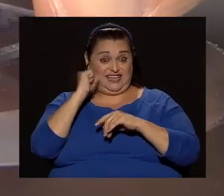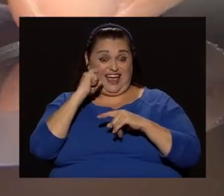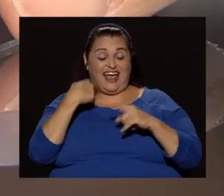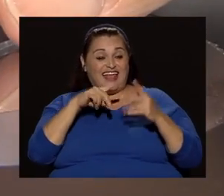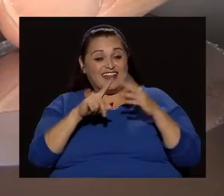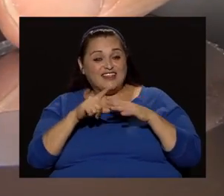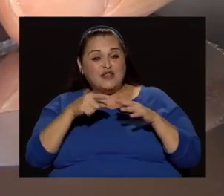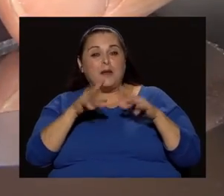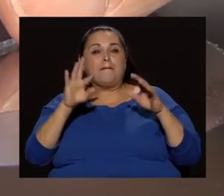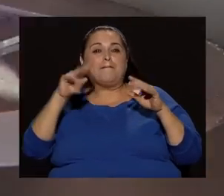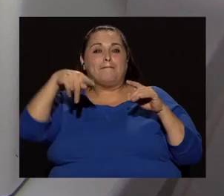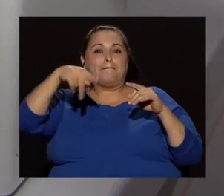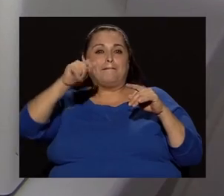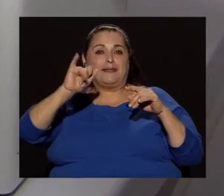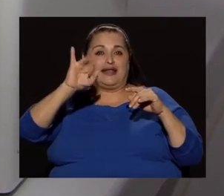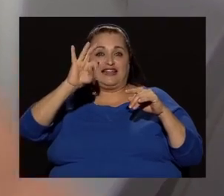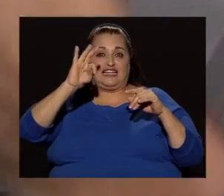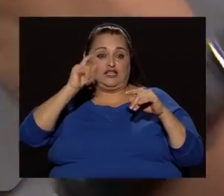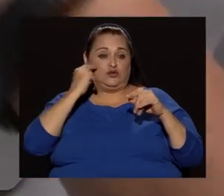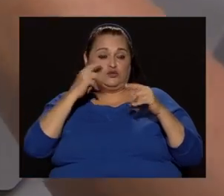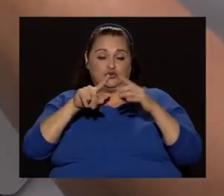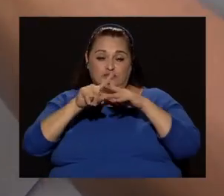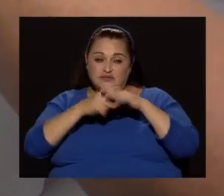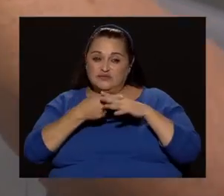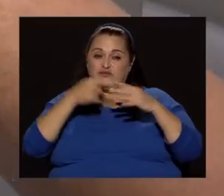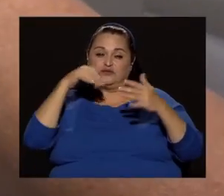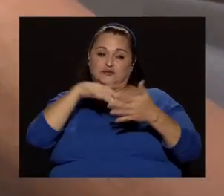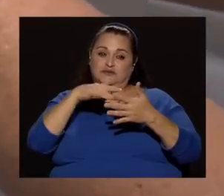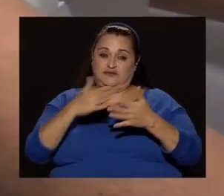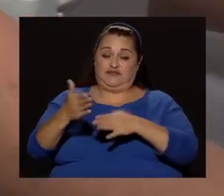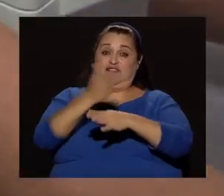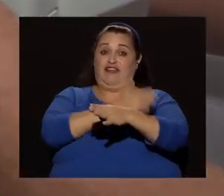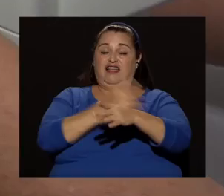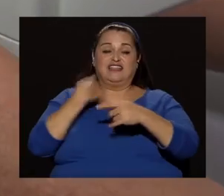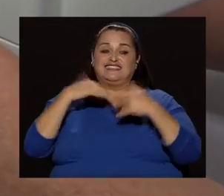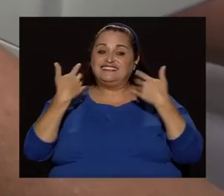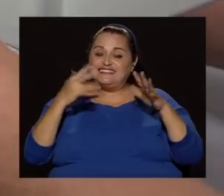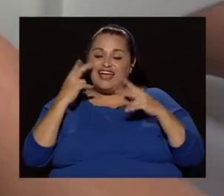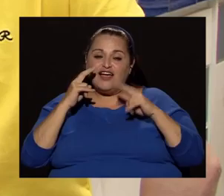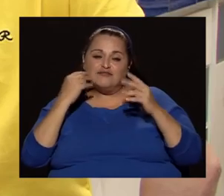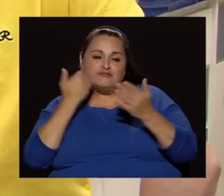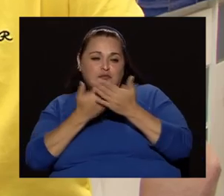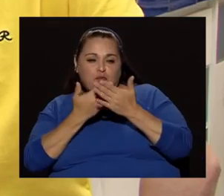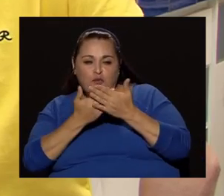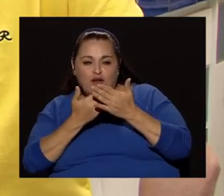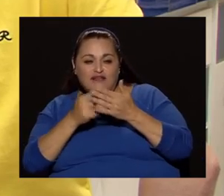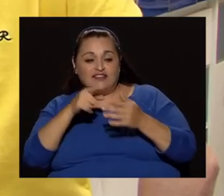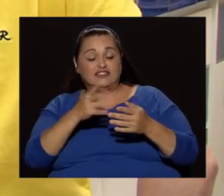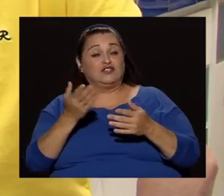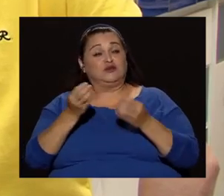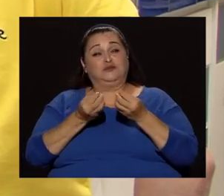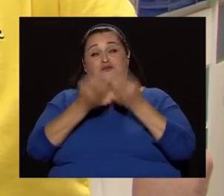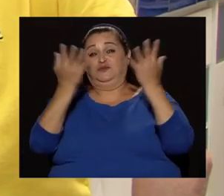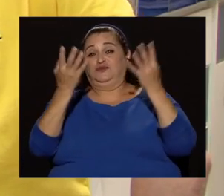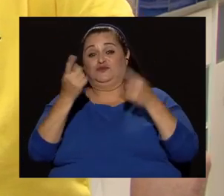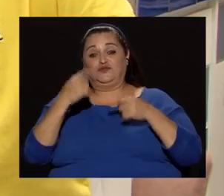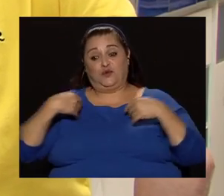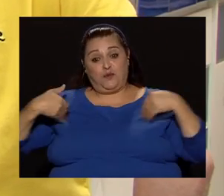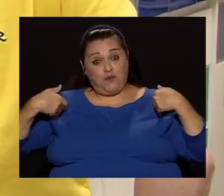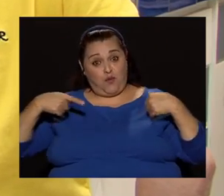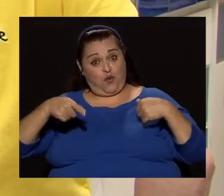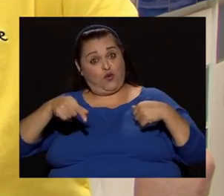avance mayor que solo las pruebas y tenemos pruebas en ratón, donde ha demostrado ser bastante efectiva en